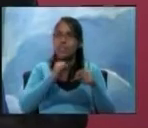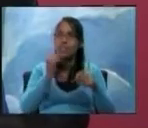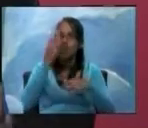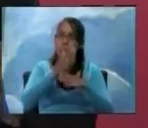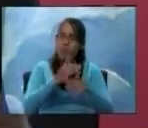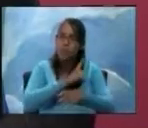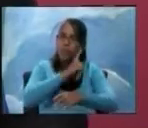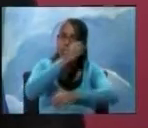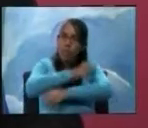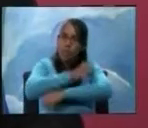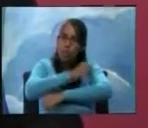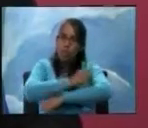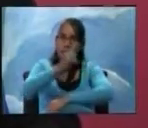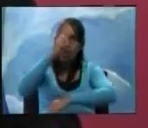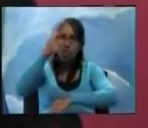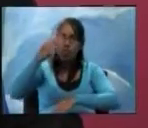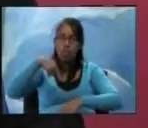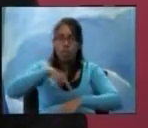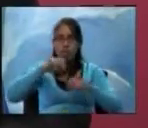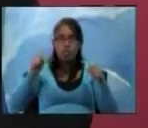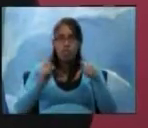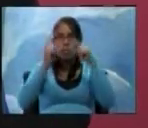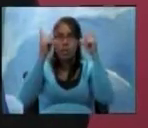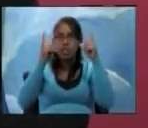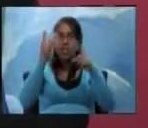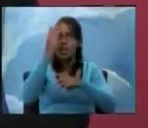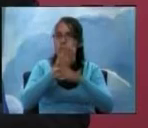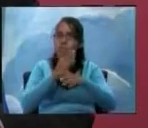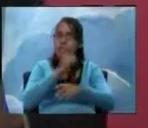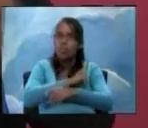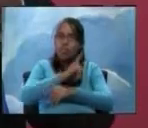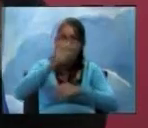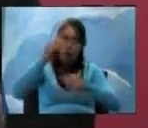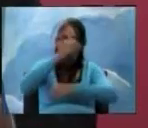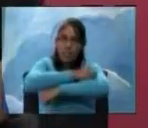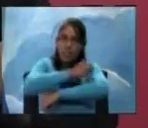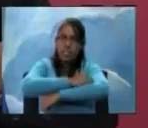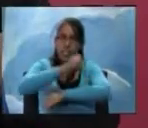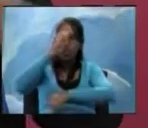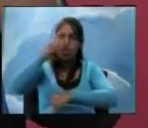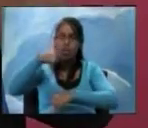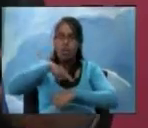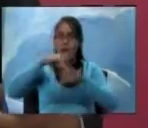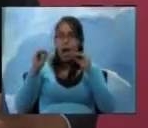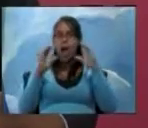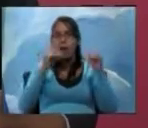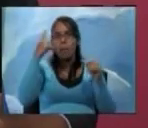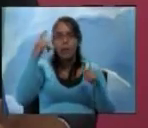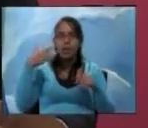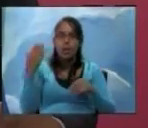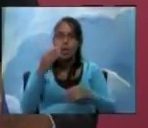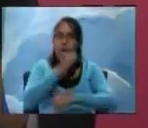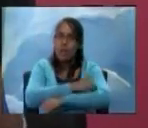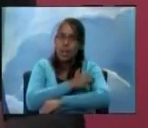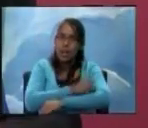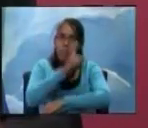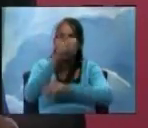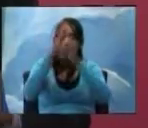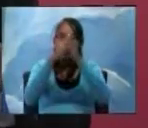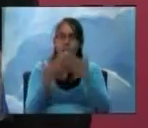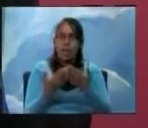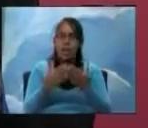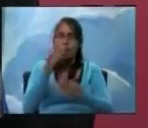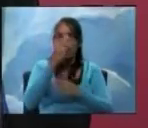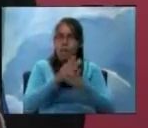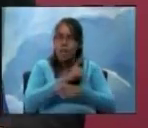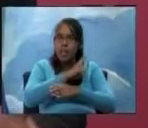de la obediencia Dios nos sorprende. En medio de la obediencia Dios nos habla para que nosotros obedezcamos a su palabra. Y en medio de la